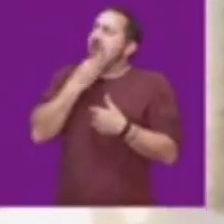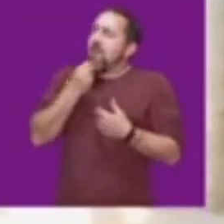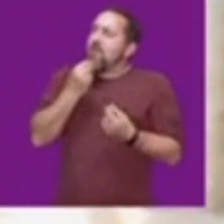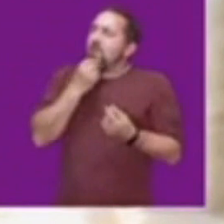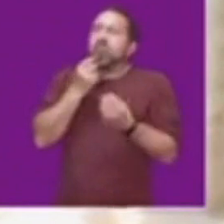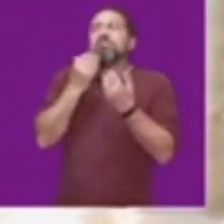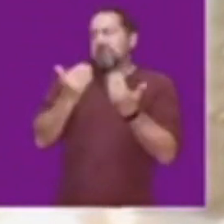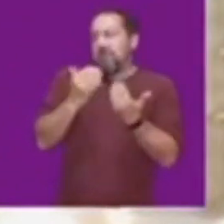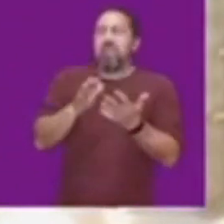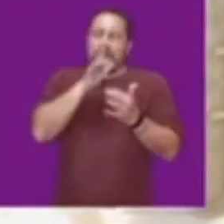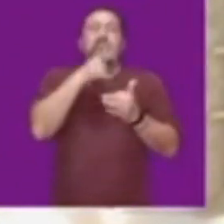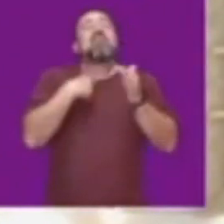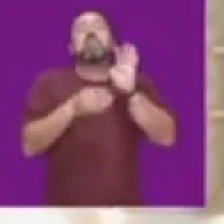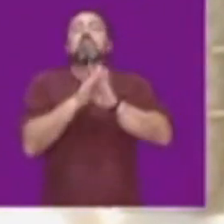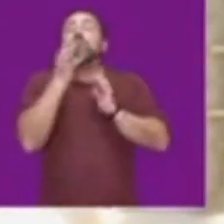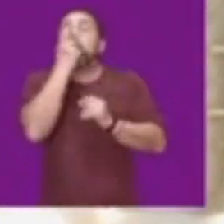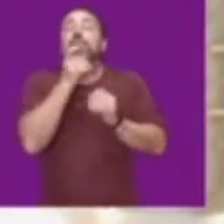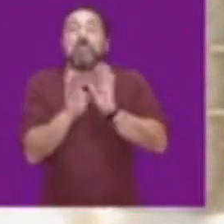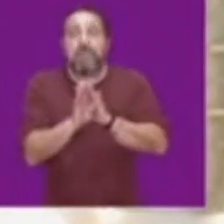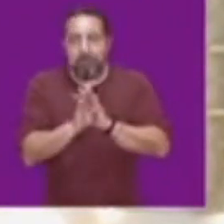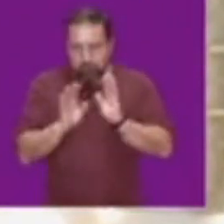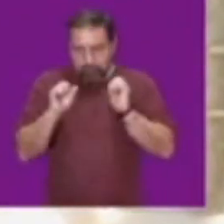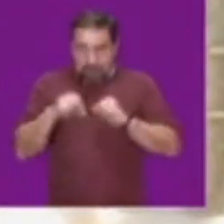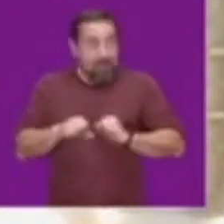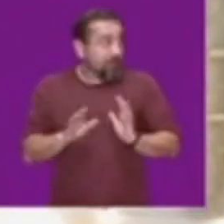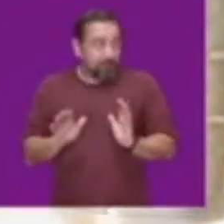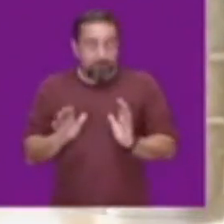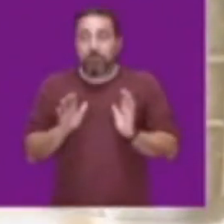Maru, muchas gracias. Nosotros seguimos con el cuento, ¿vale?